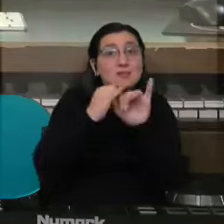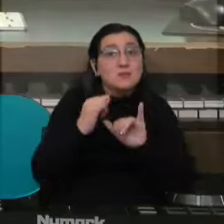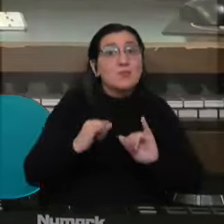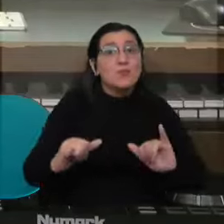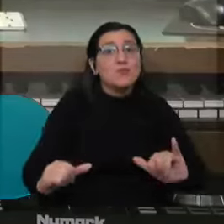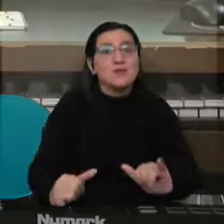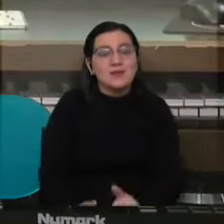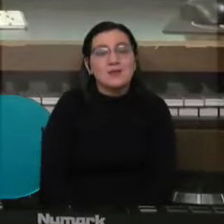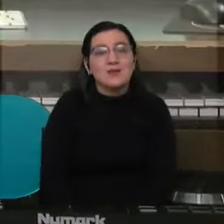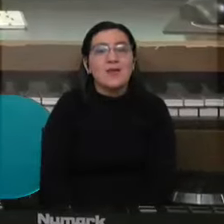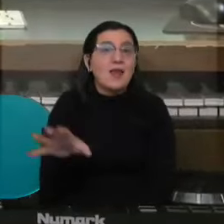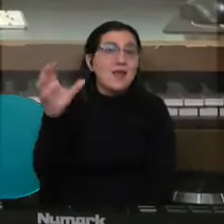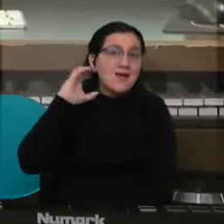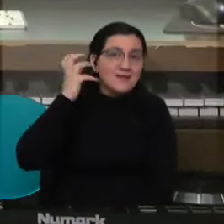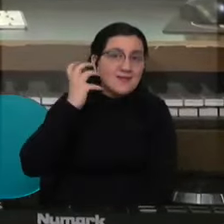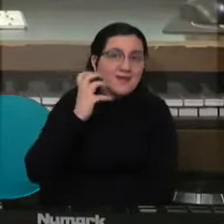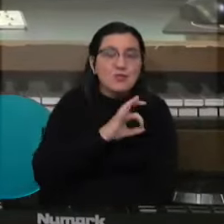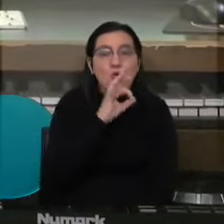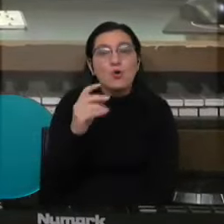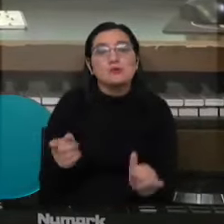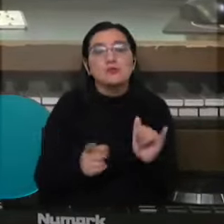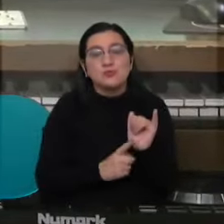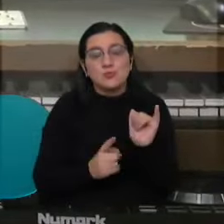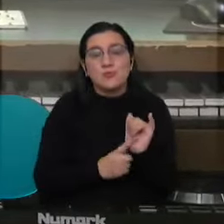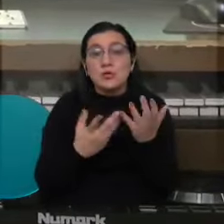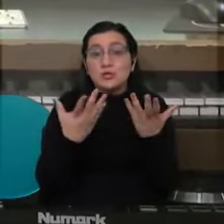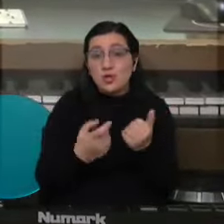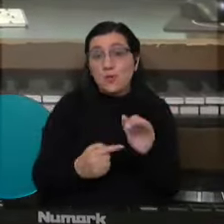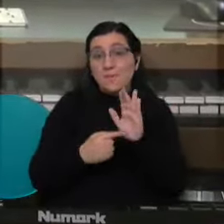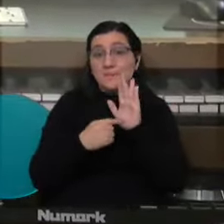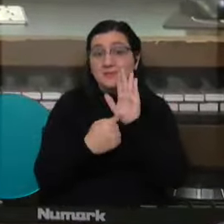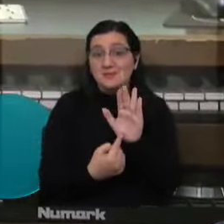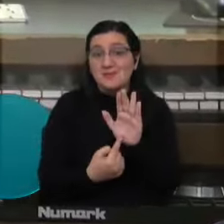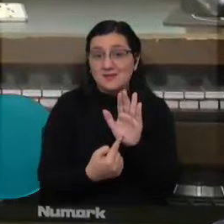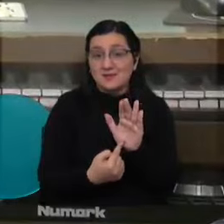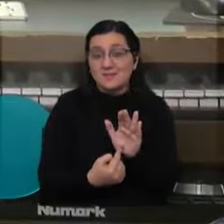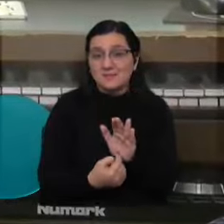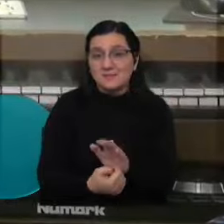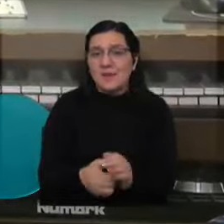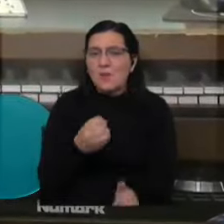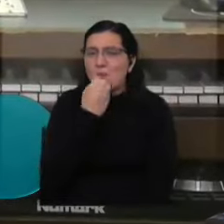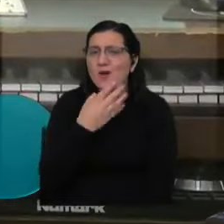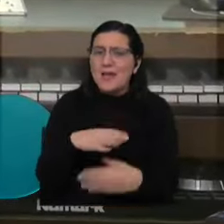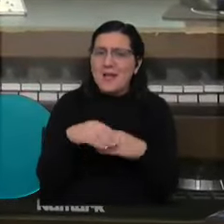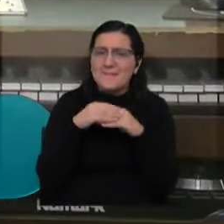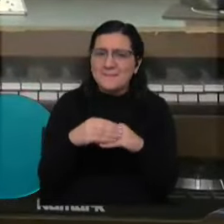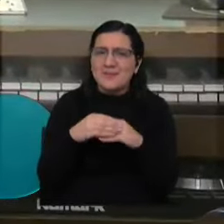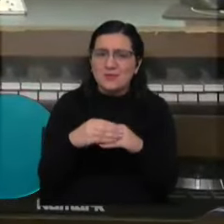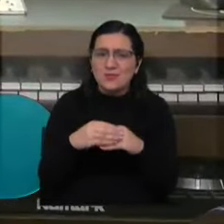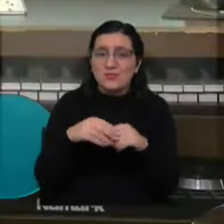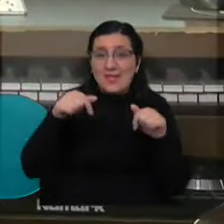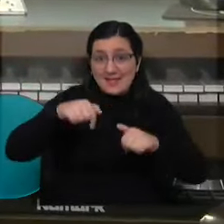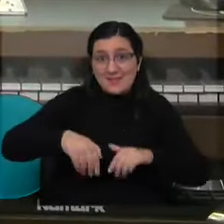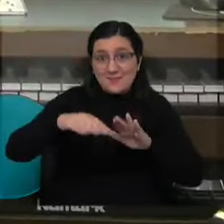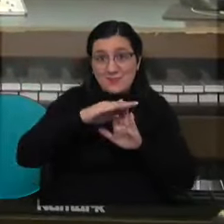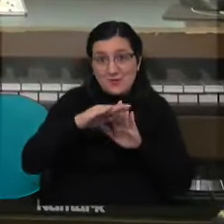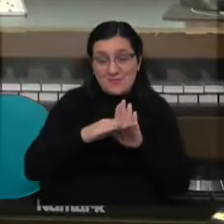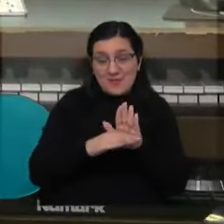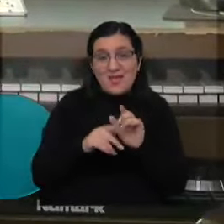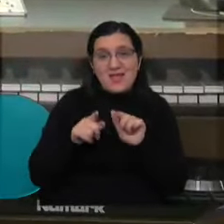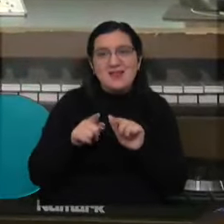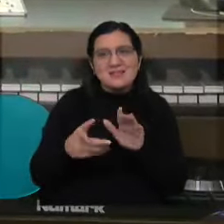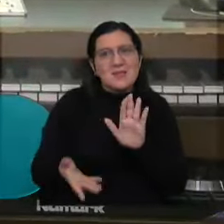escuchemos en una radio que la podamos escuchar en YouTube Yo quiero presentar Fito a un gran amigo de este programa él